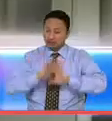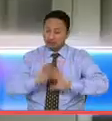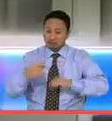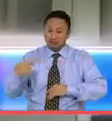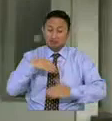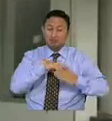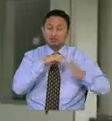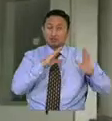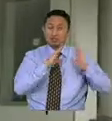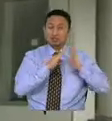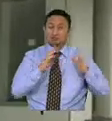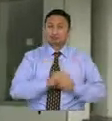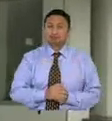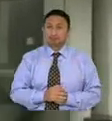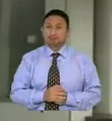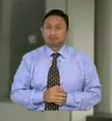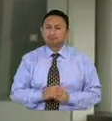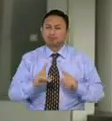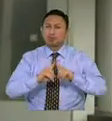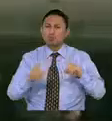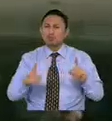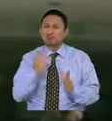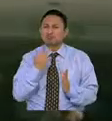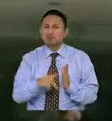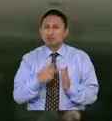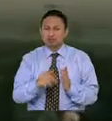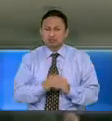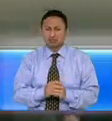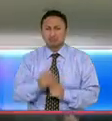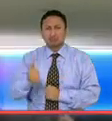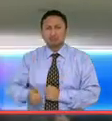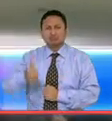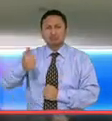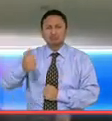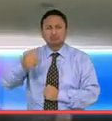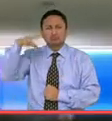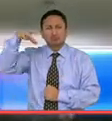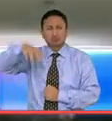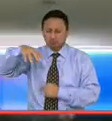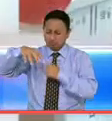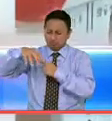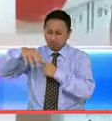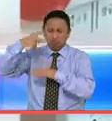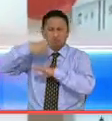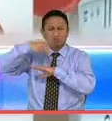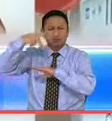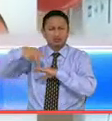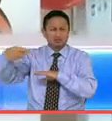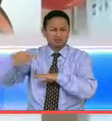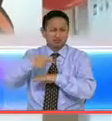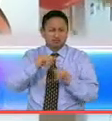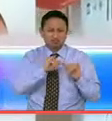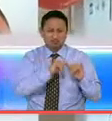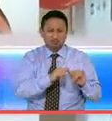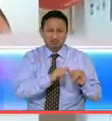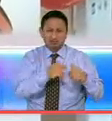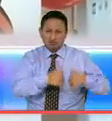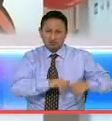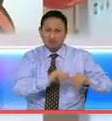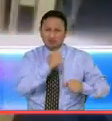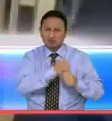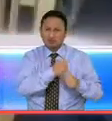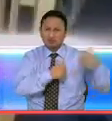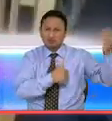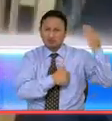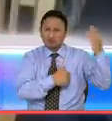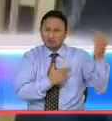casa. ¿Pero qué peso tendría o cómo podría cambiar el pronunciamiento de la Corte Provincial de Pichincha para la permanencia de Yunda en el cargo?